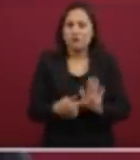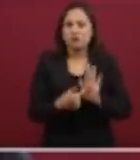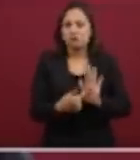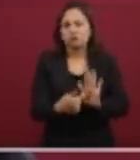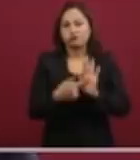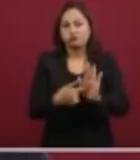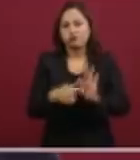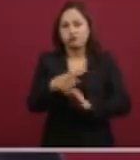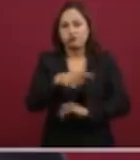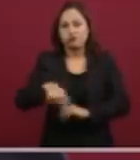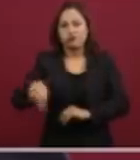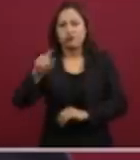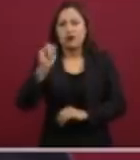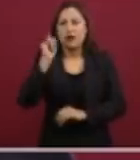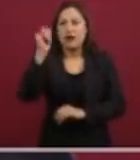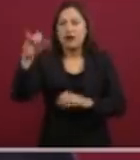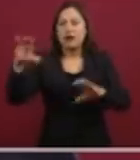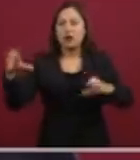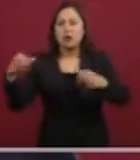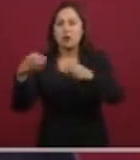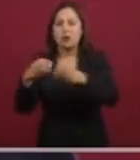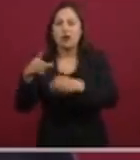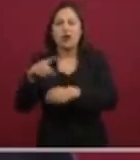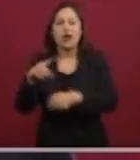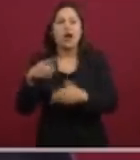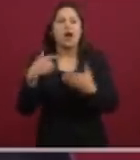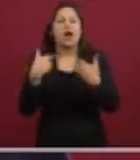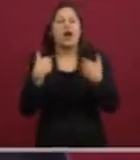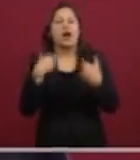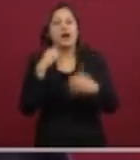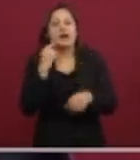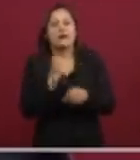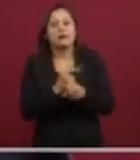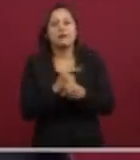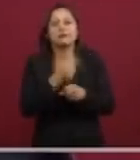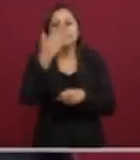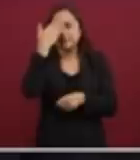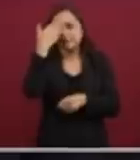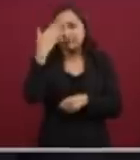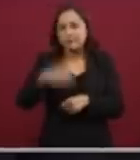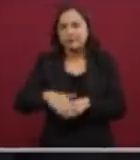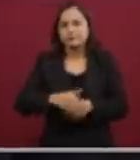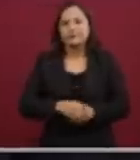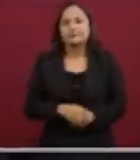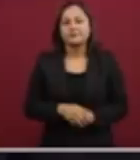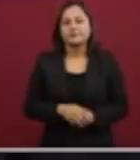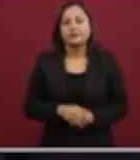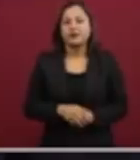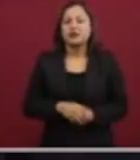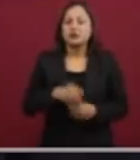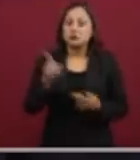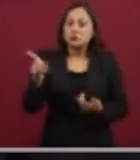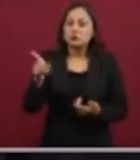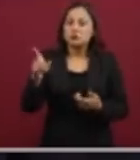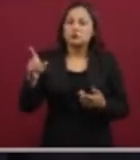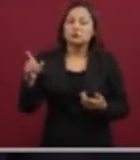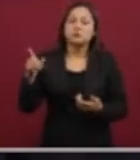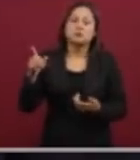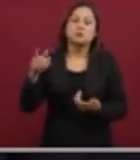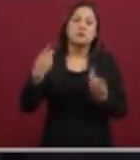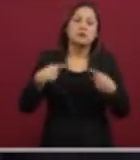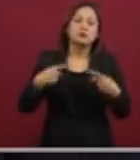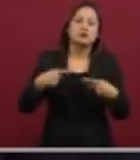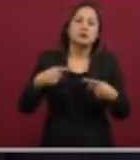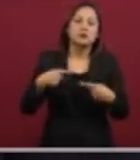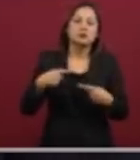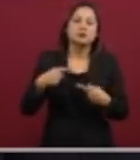se acerquen. Hay también más demanda de